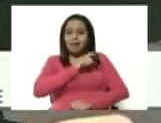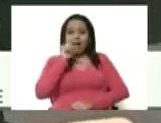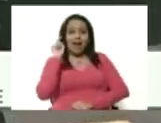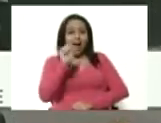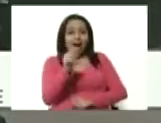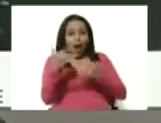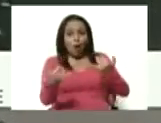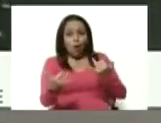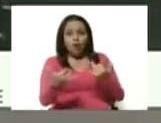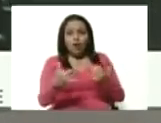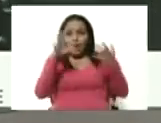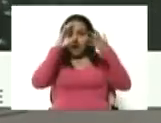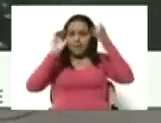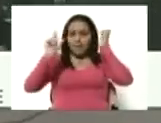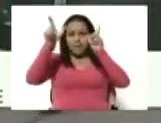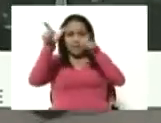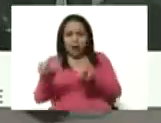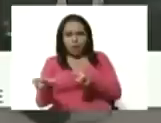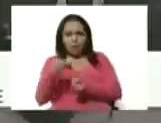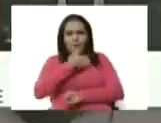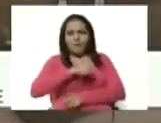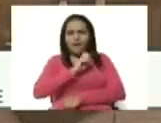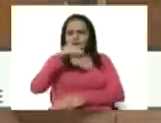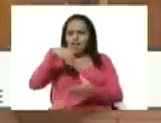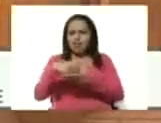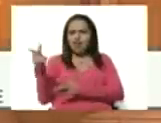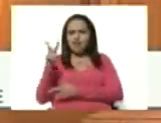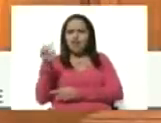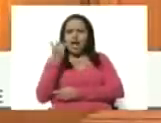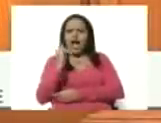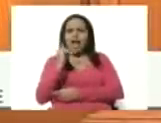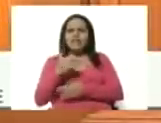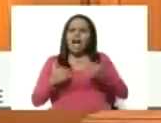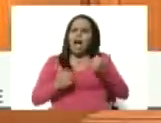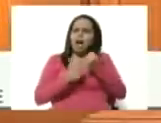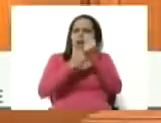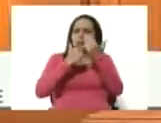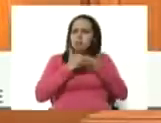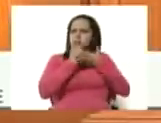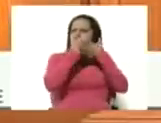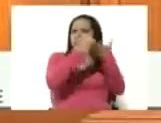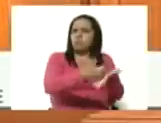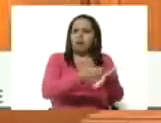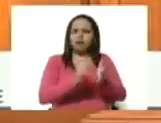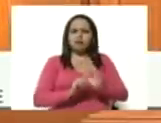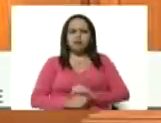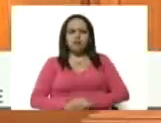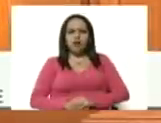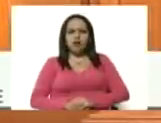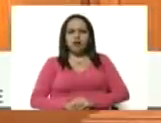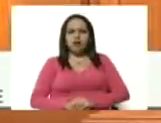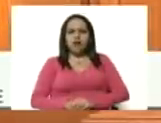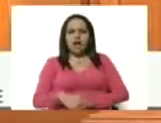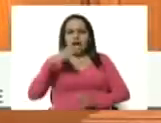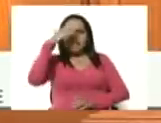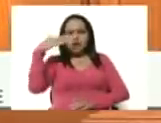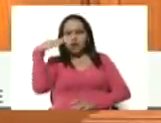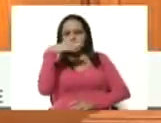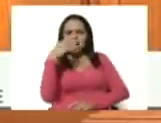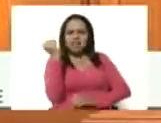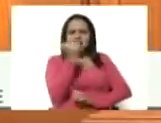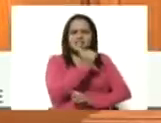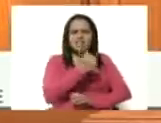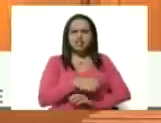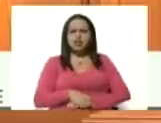el actual embajador de España en Venezuela, quien sirvió de cómplice al criminal y terrorista Leopoldo López,